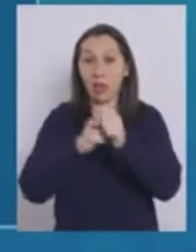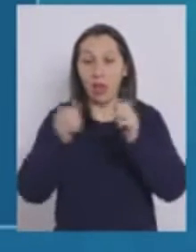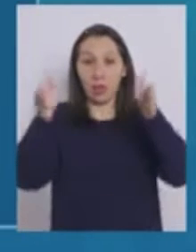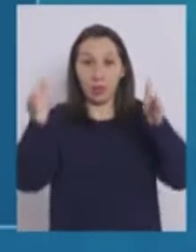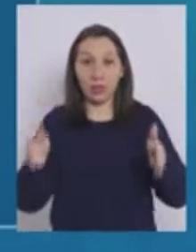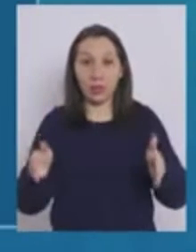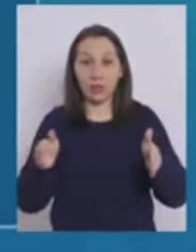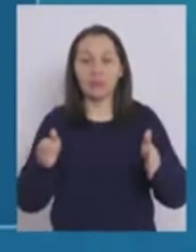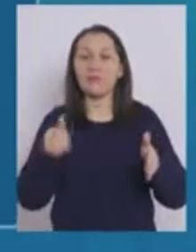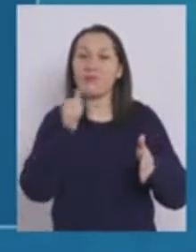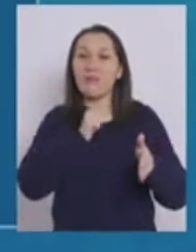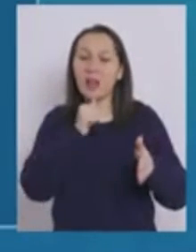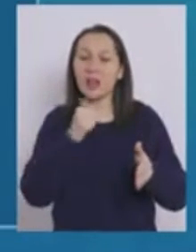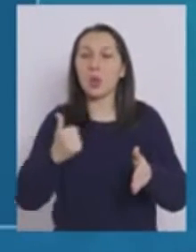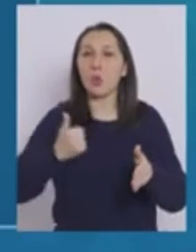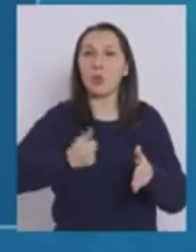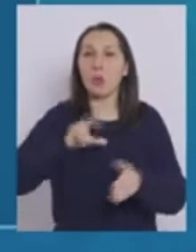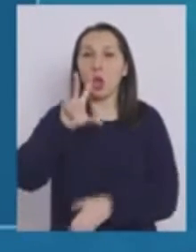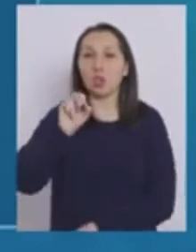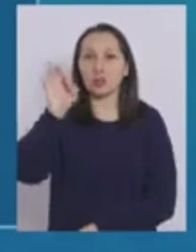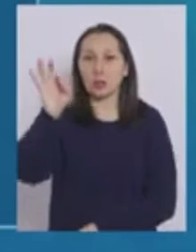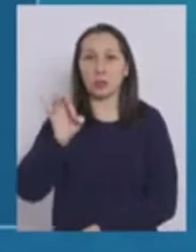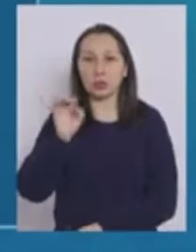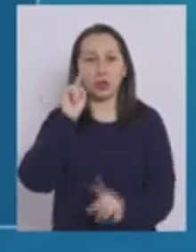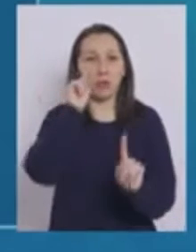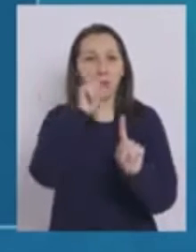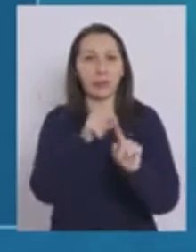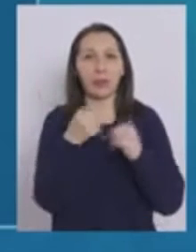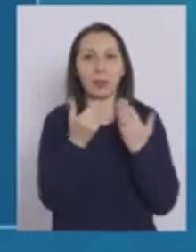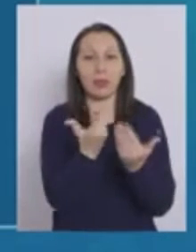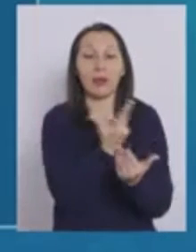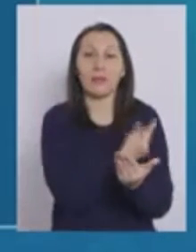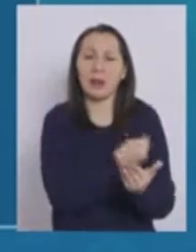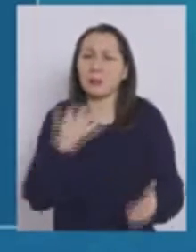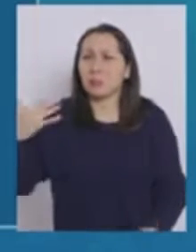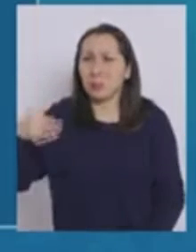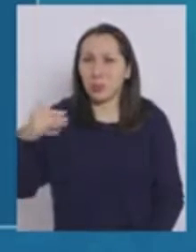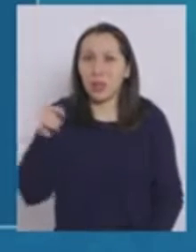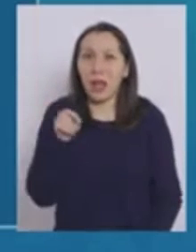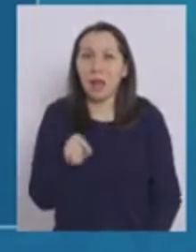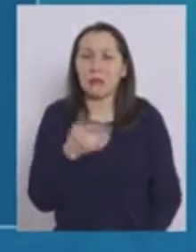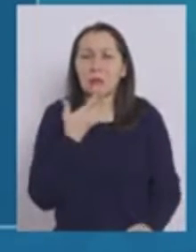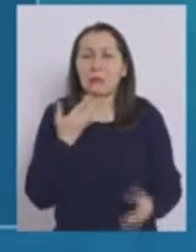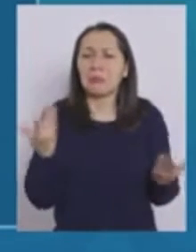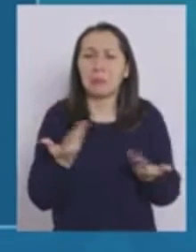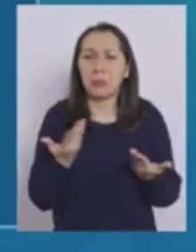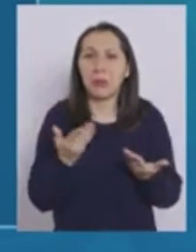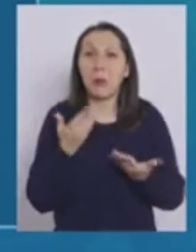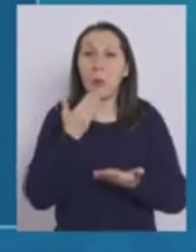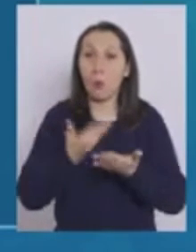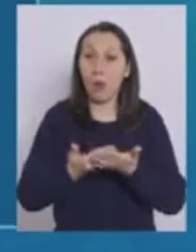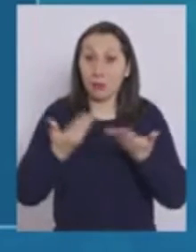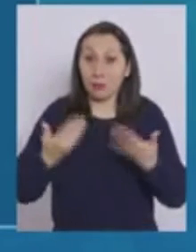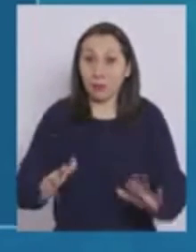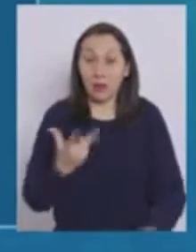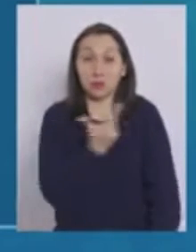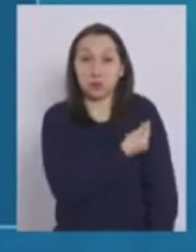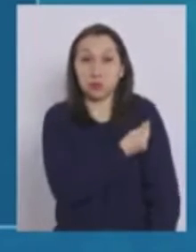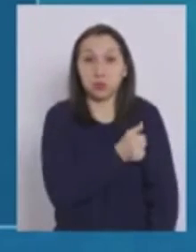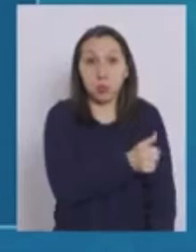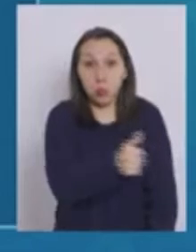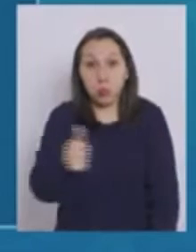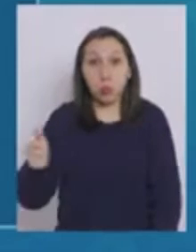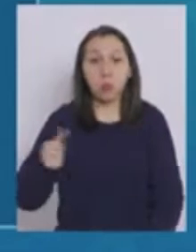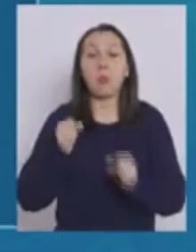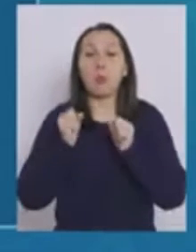etario para alcanzar el 80%. Es importante que se vacunen porque sabemos que en la medida que nos vacunemos todos, nos